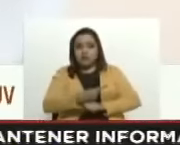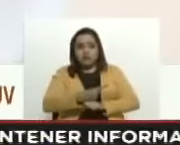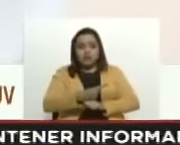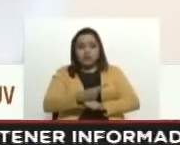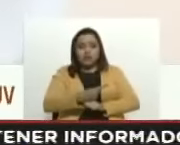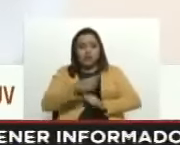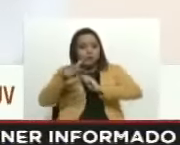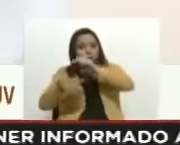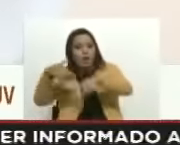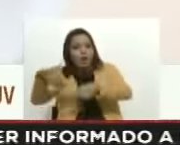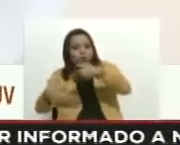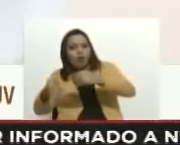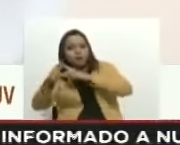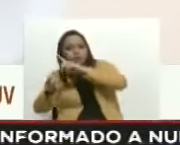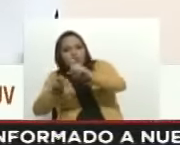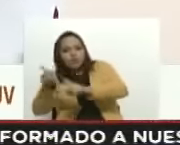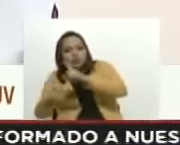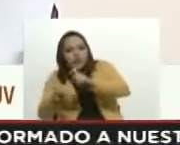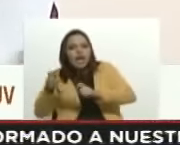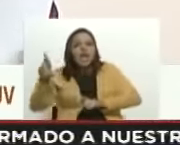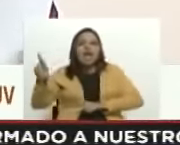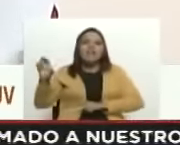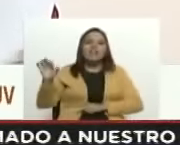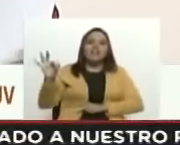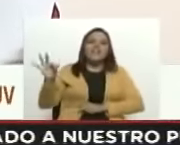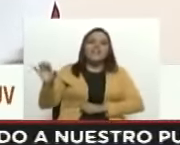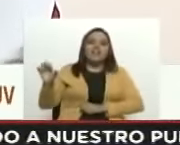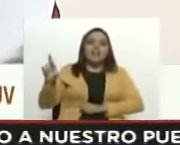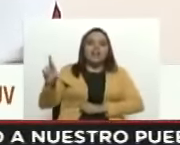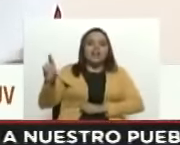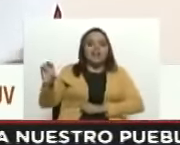referéndum consultivo por nuestra Guayana Esequiba.